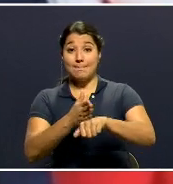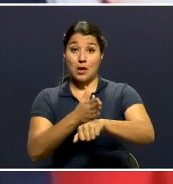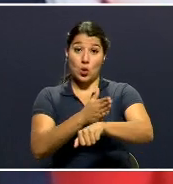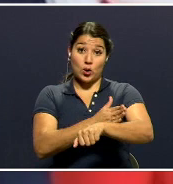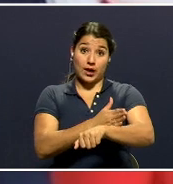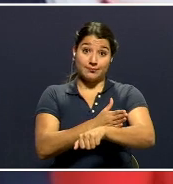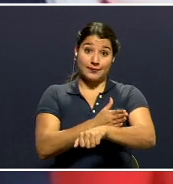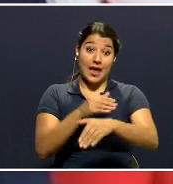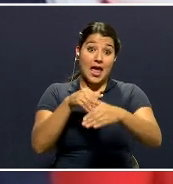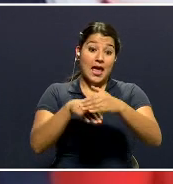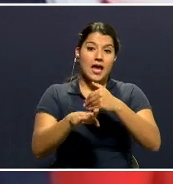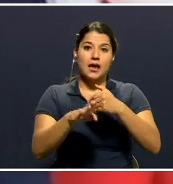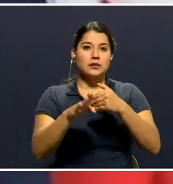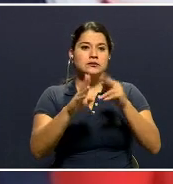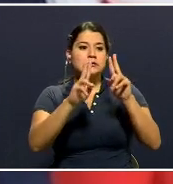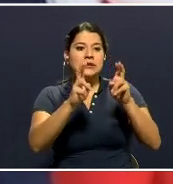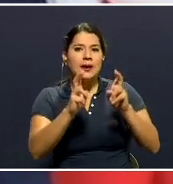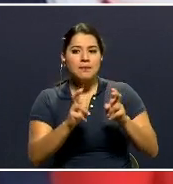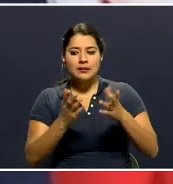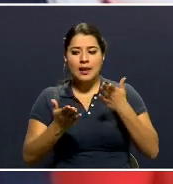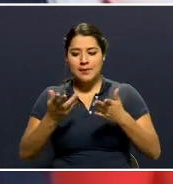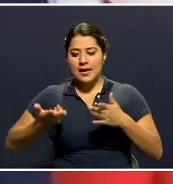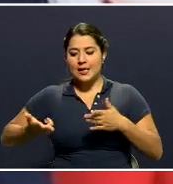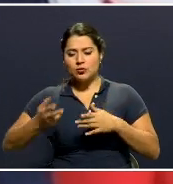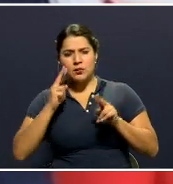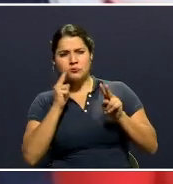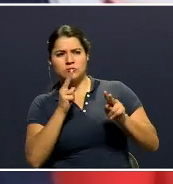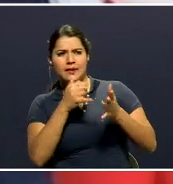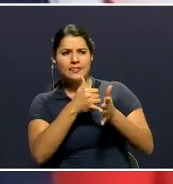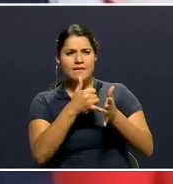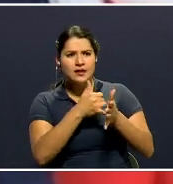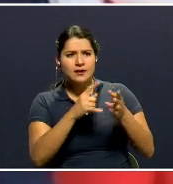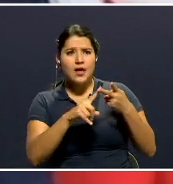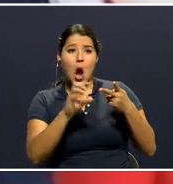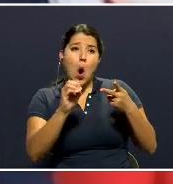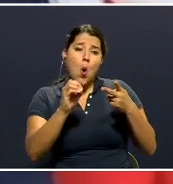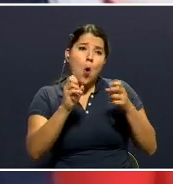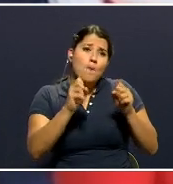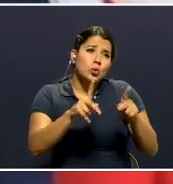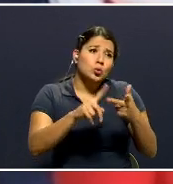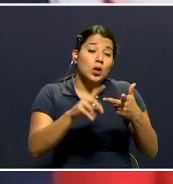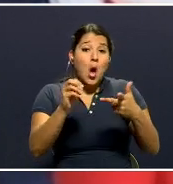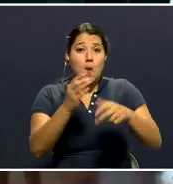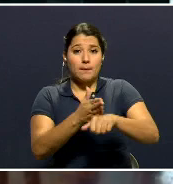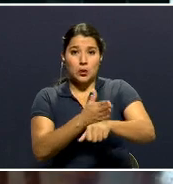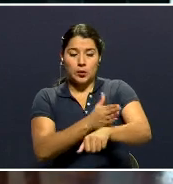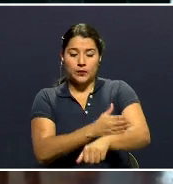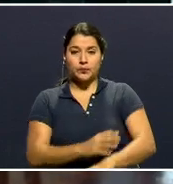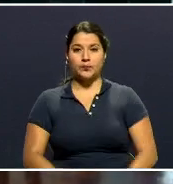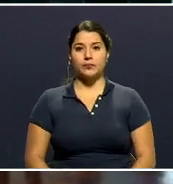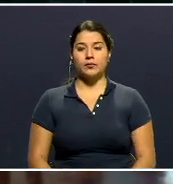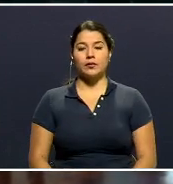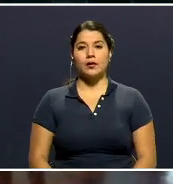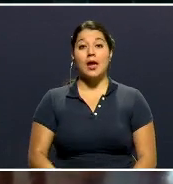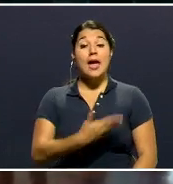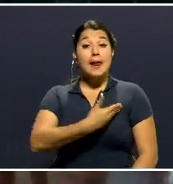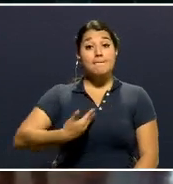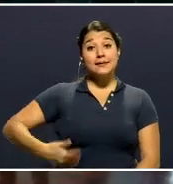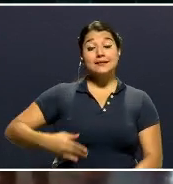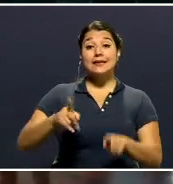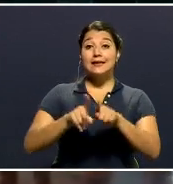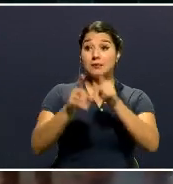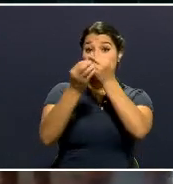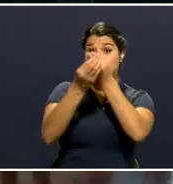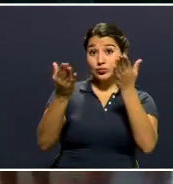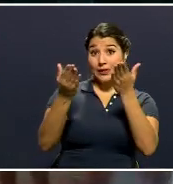identificado debilidades o áreas de oportunidad o áreas de mejora. El mandatario también anunció que